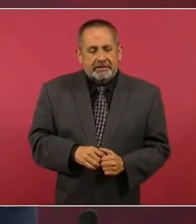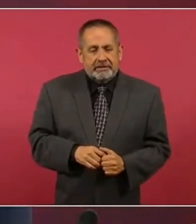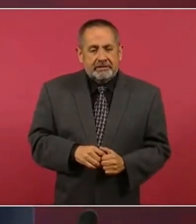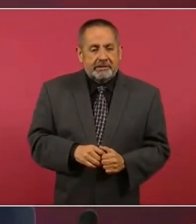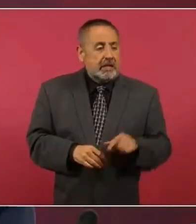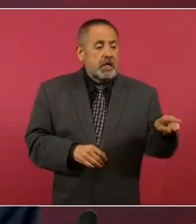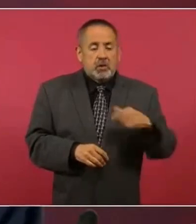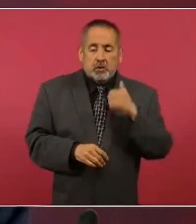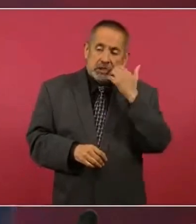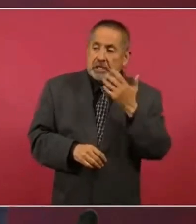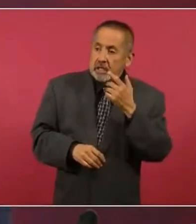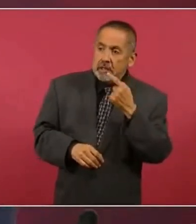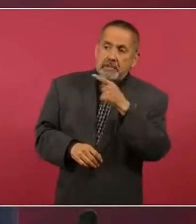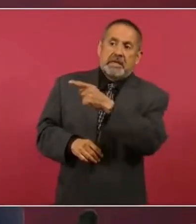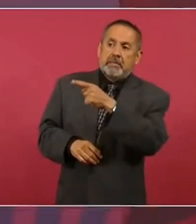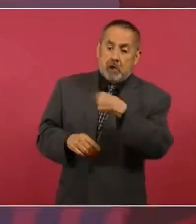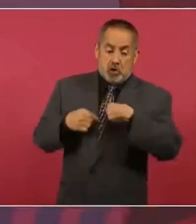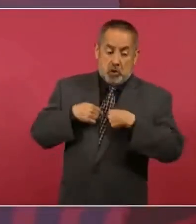se justifican ante